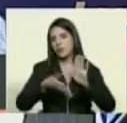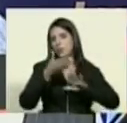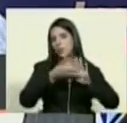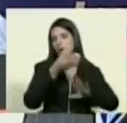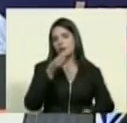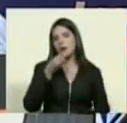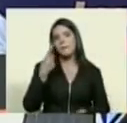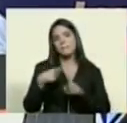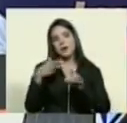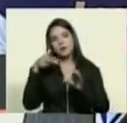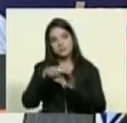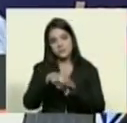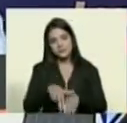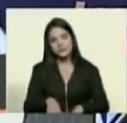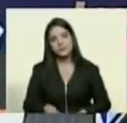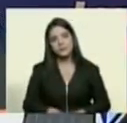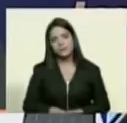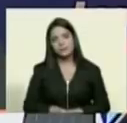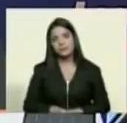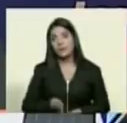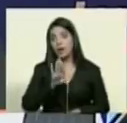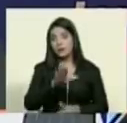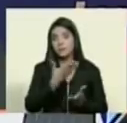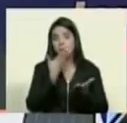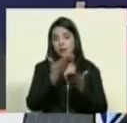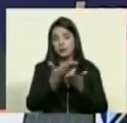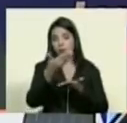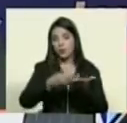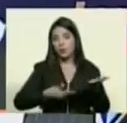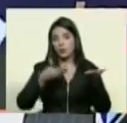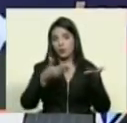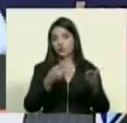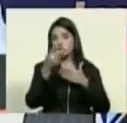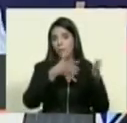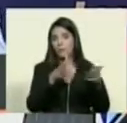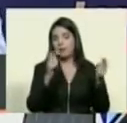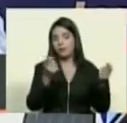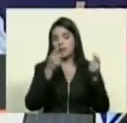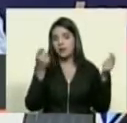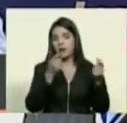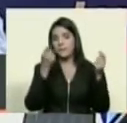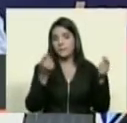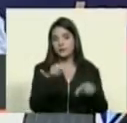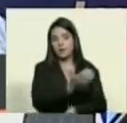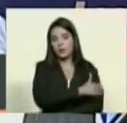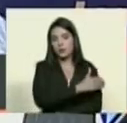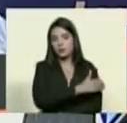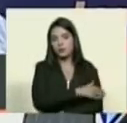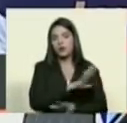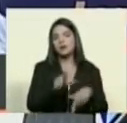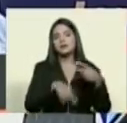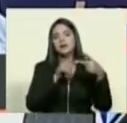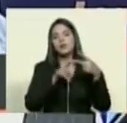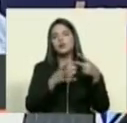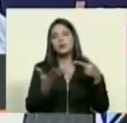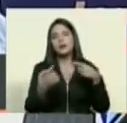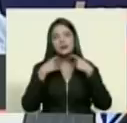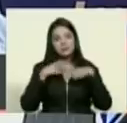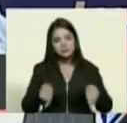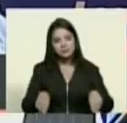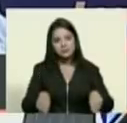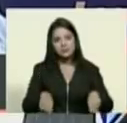y combustible. Ese fue el planteamiento de su estrategia de campaña en el caso de la oposición. Y lo segundo fue el